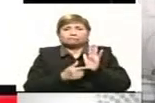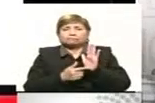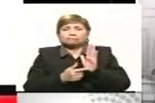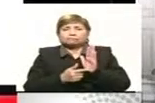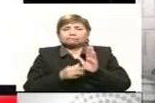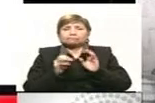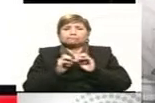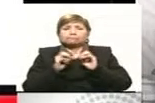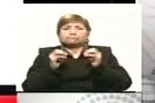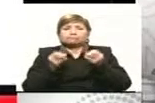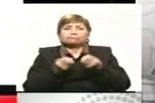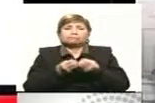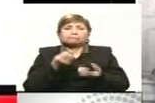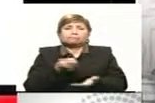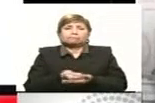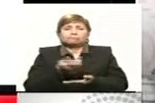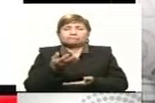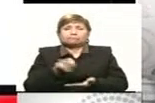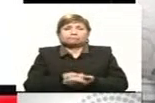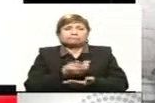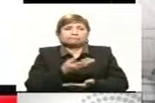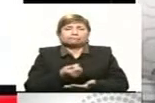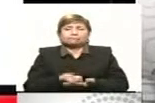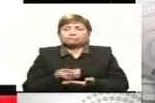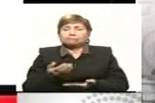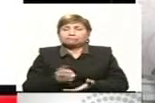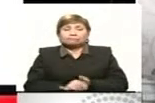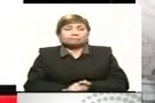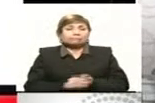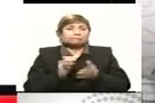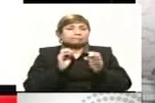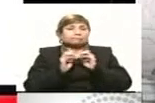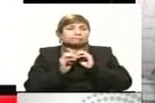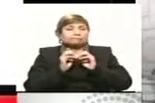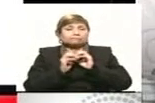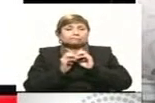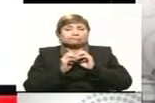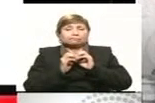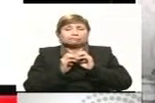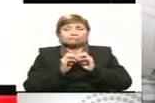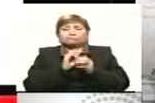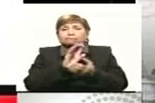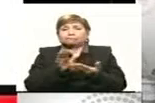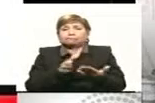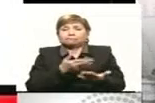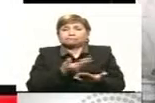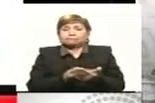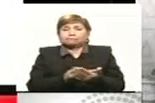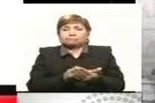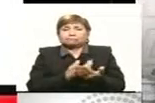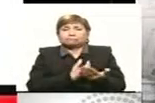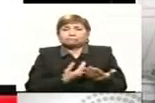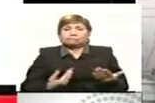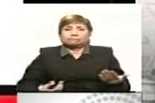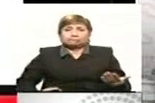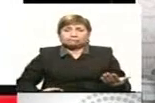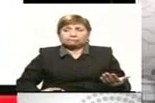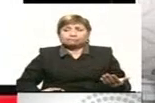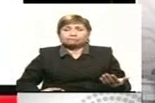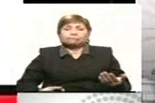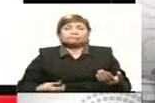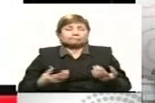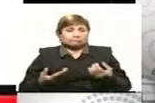organismo superior de compras, ¿no? Que es el que regula todas las compras del Estado, ¿no?